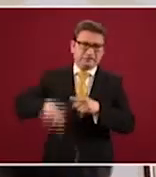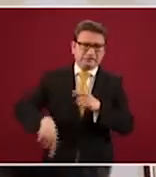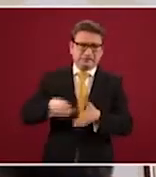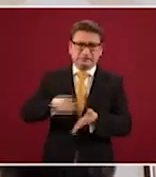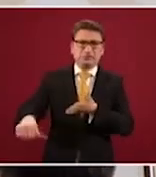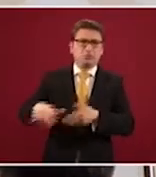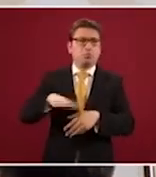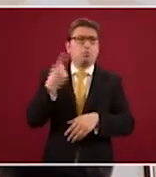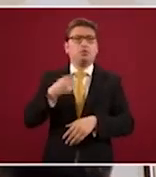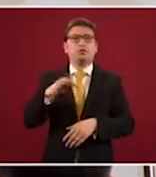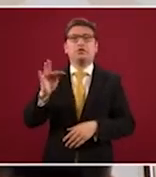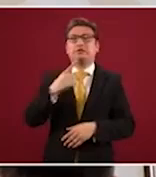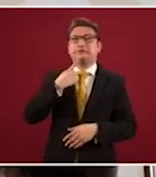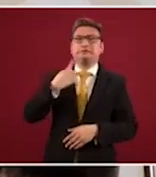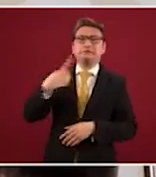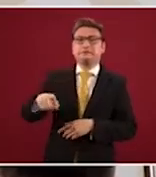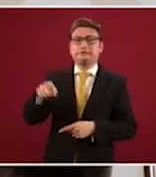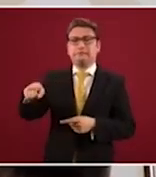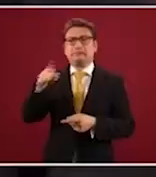por acusaciones